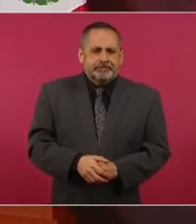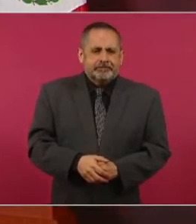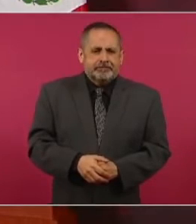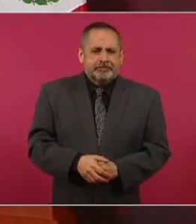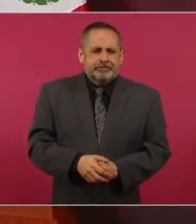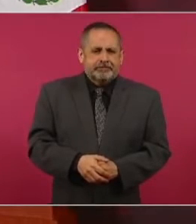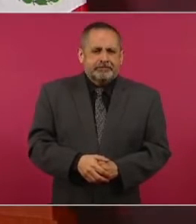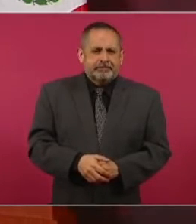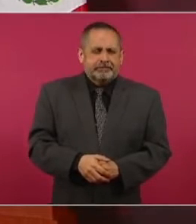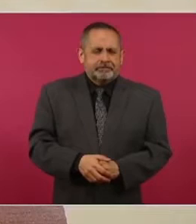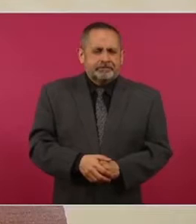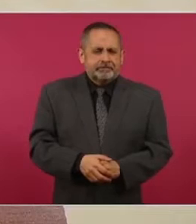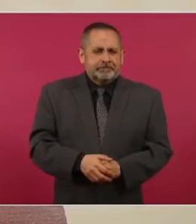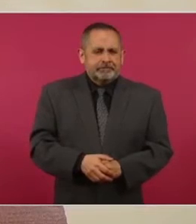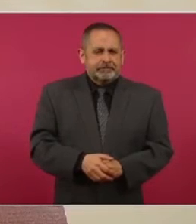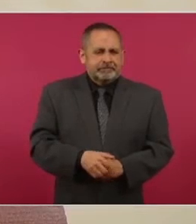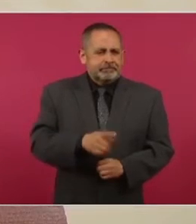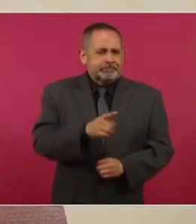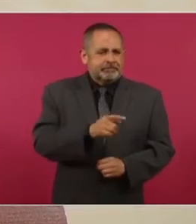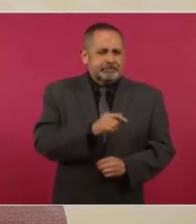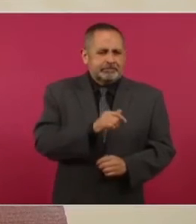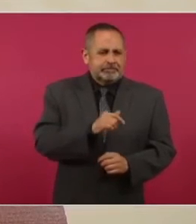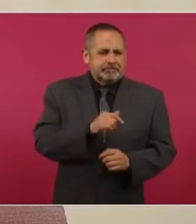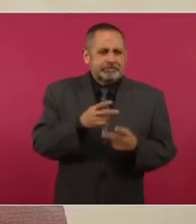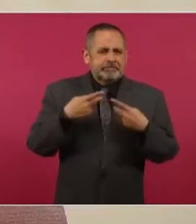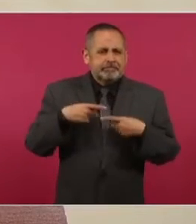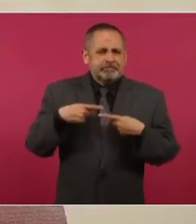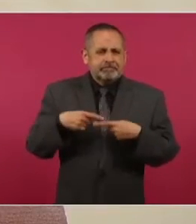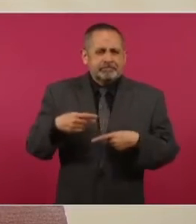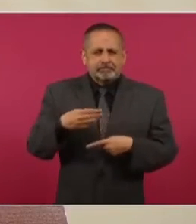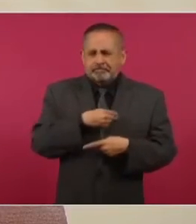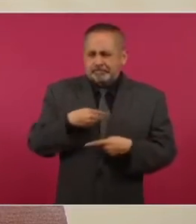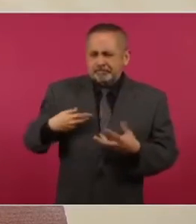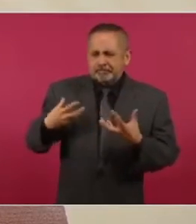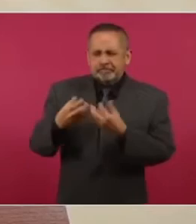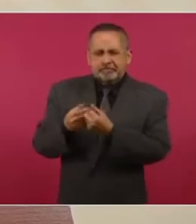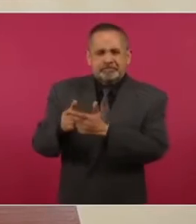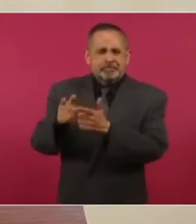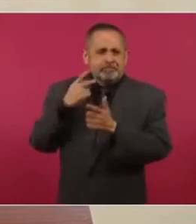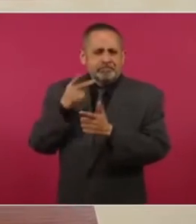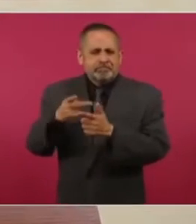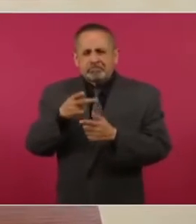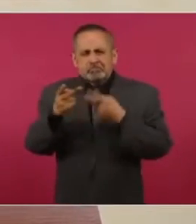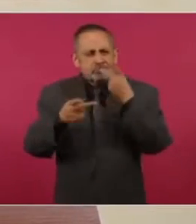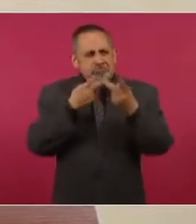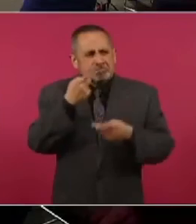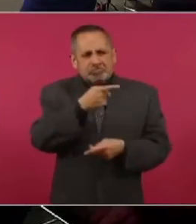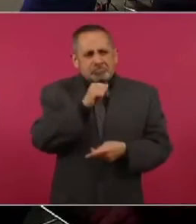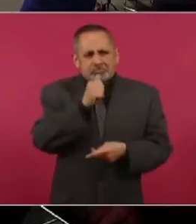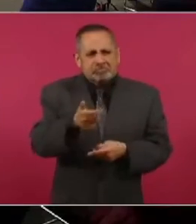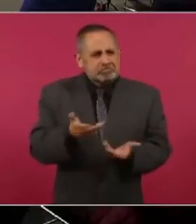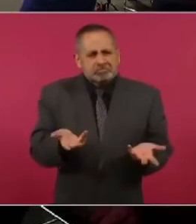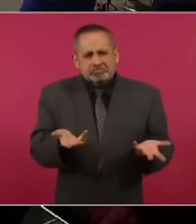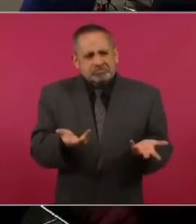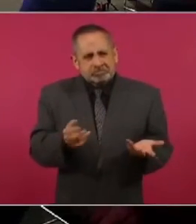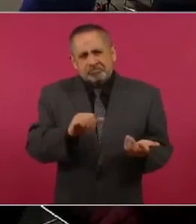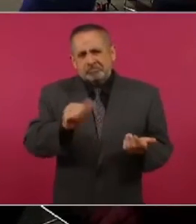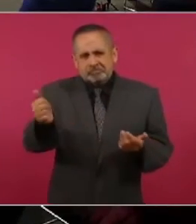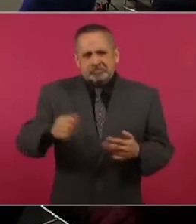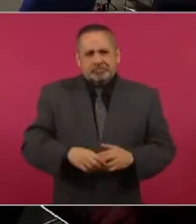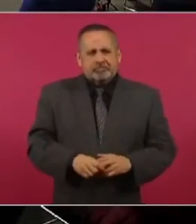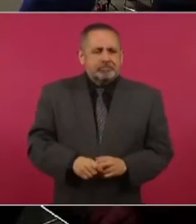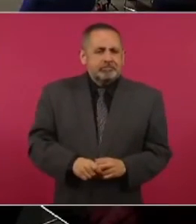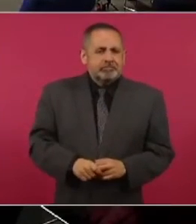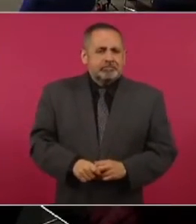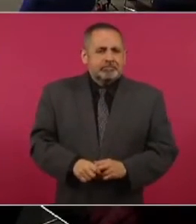Militantes no dan un peso a sus partidos. ¿Cuál es este? Sol de México. No. Síguele.